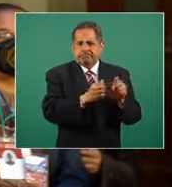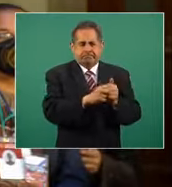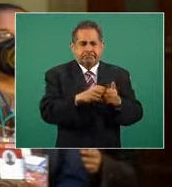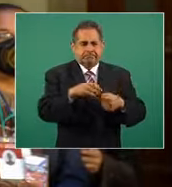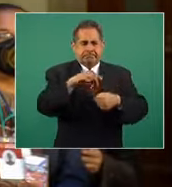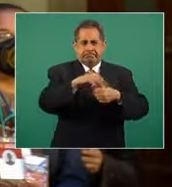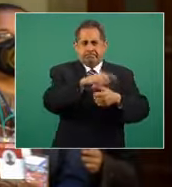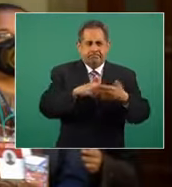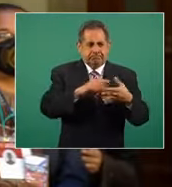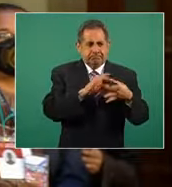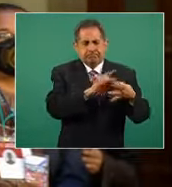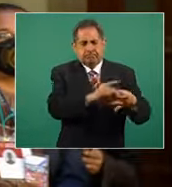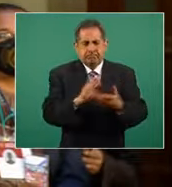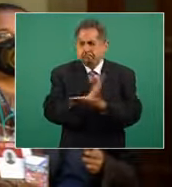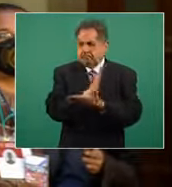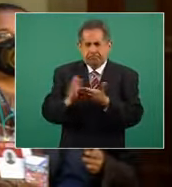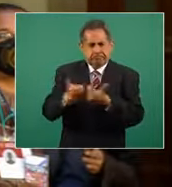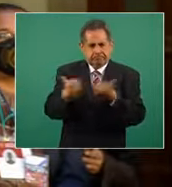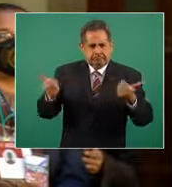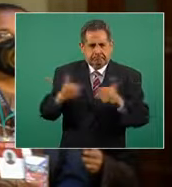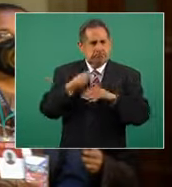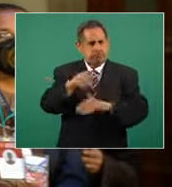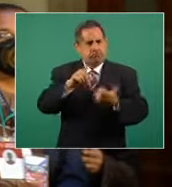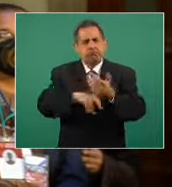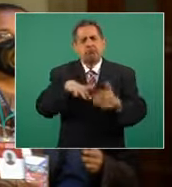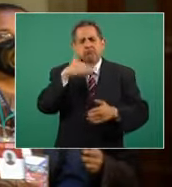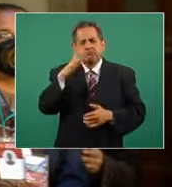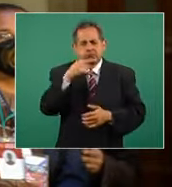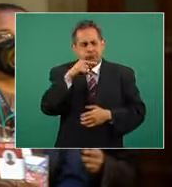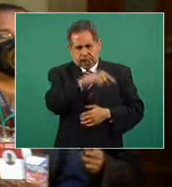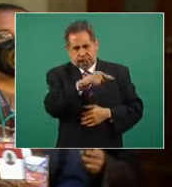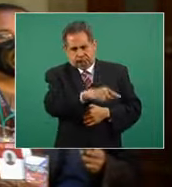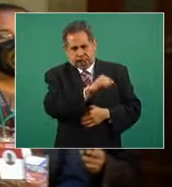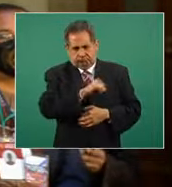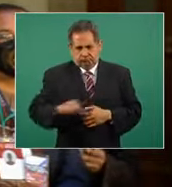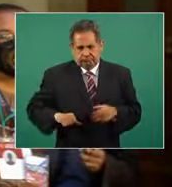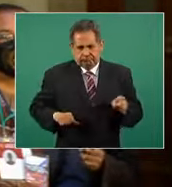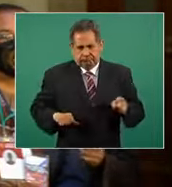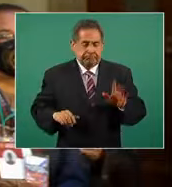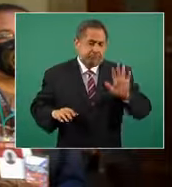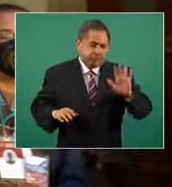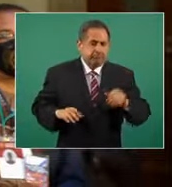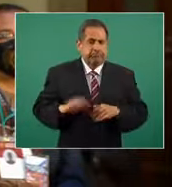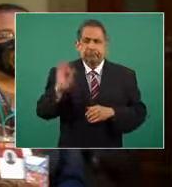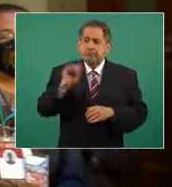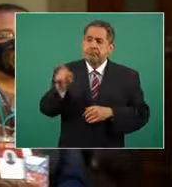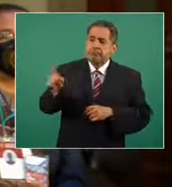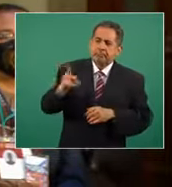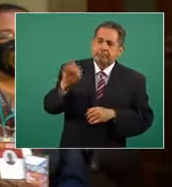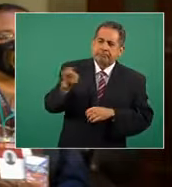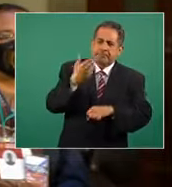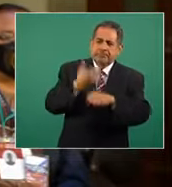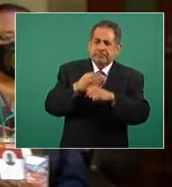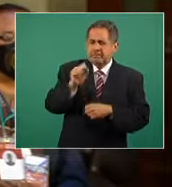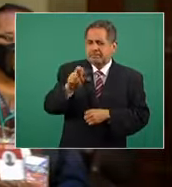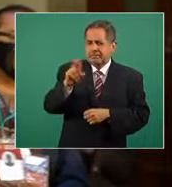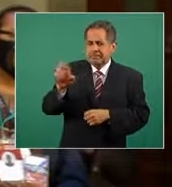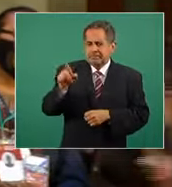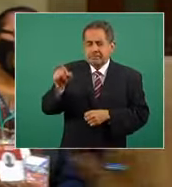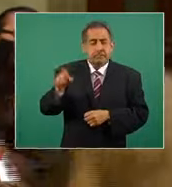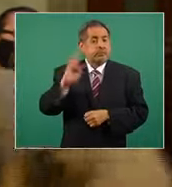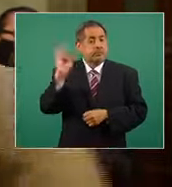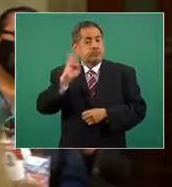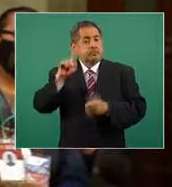electoral esta investigación que traigo sobre actos de corrupción en esa alcaldía. Y no sé si el canciller podría decirnos si